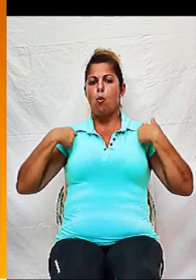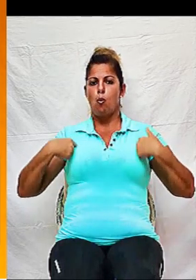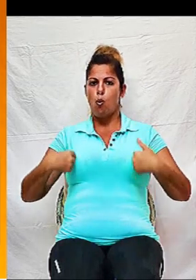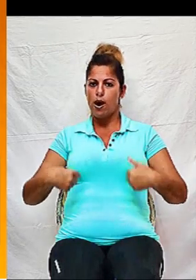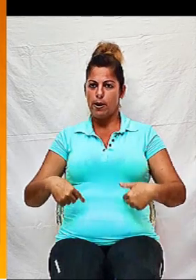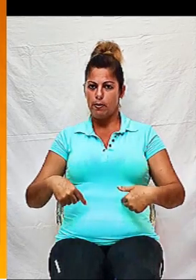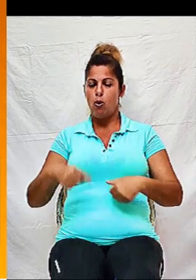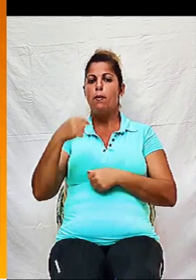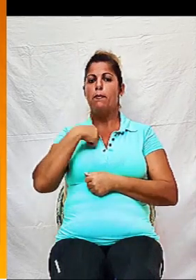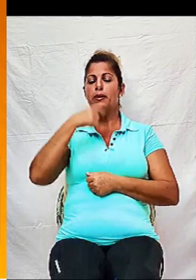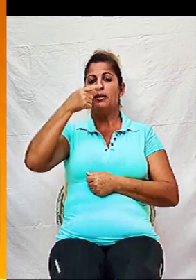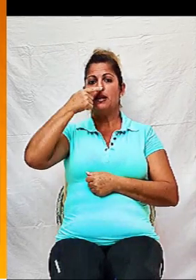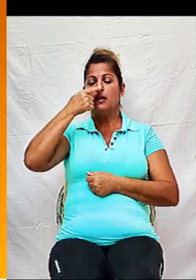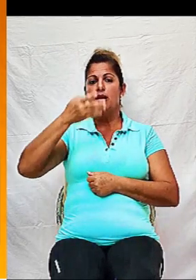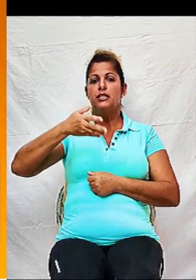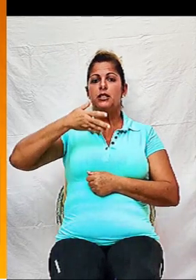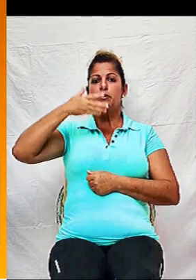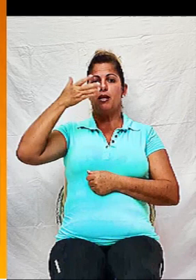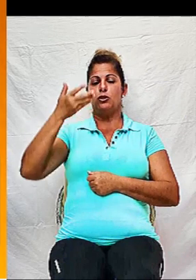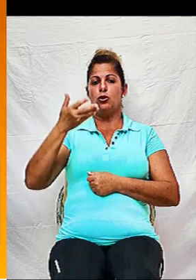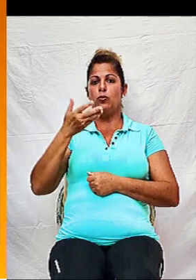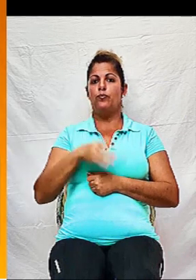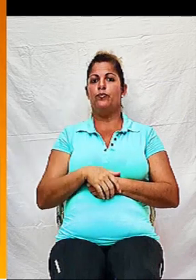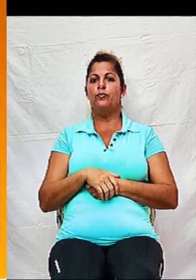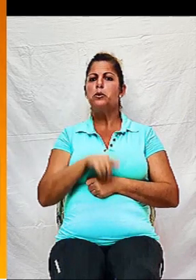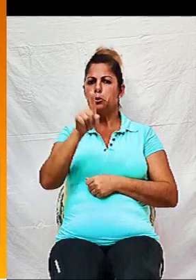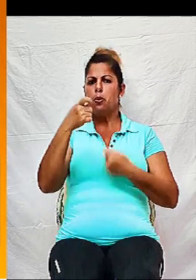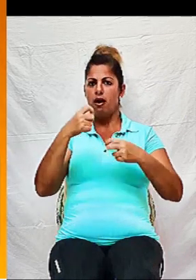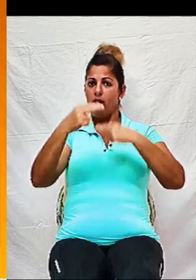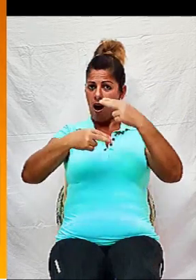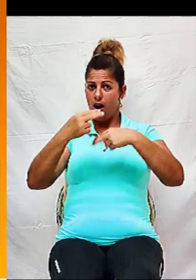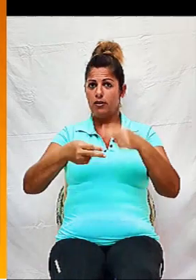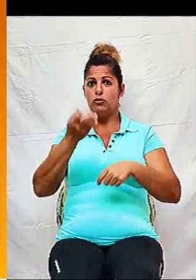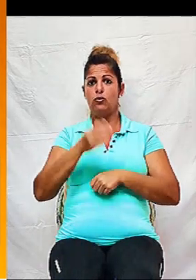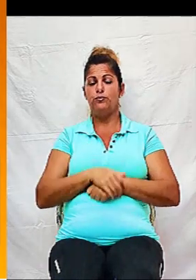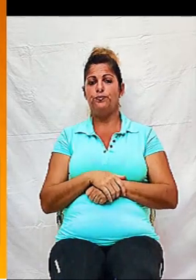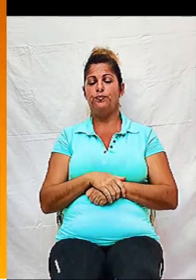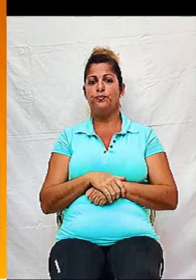mi respiración, mi presencia. Hazlo.